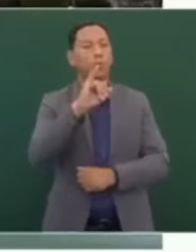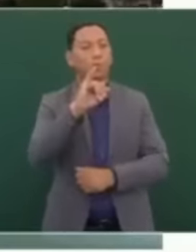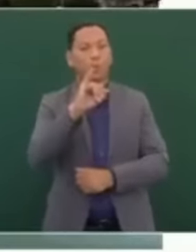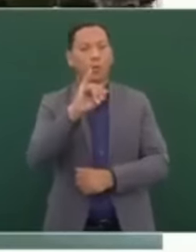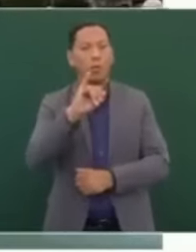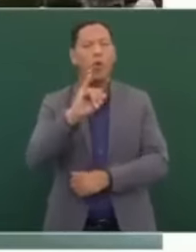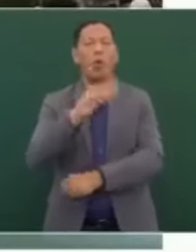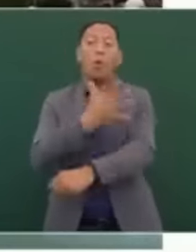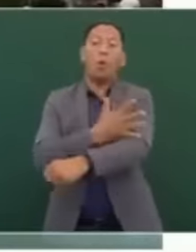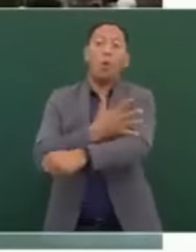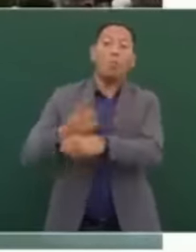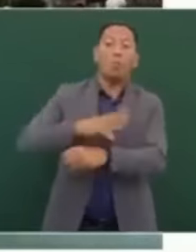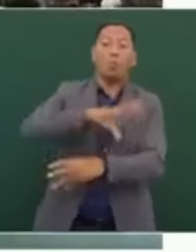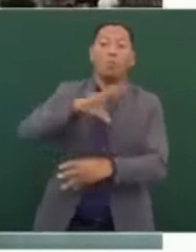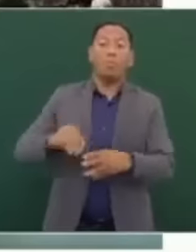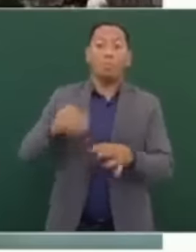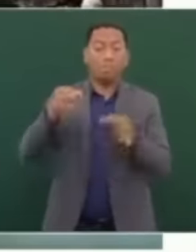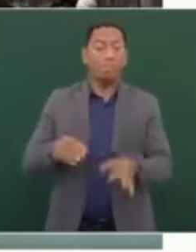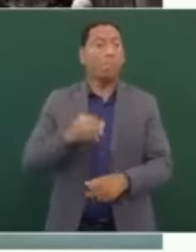honestidad,